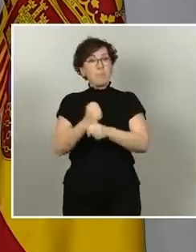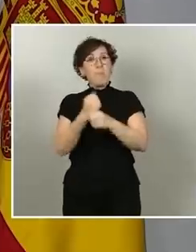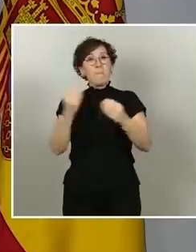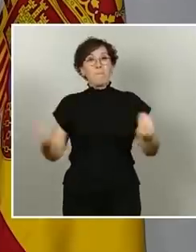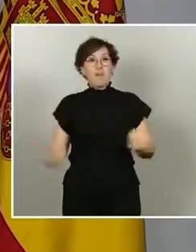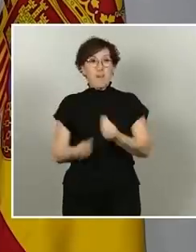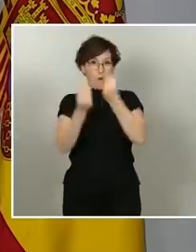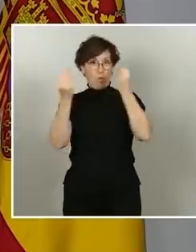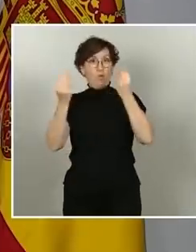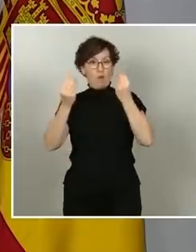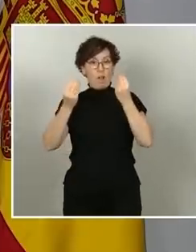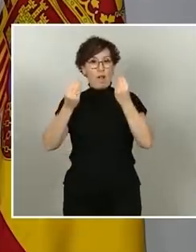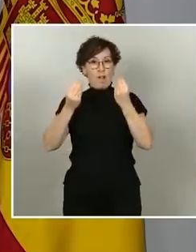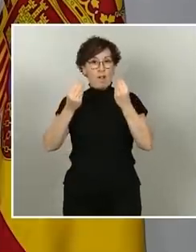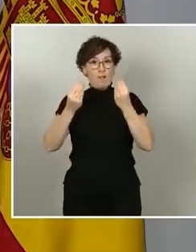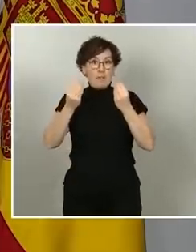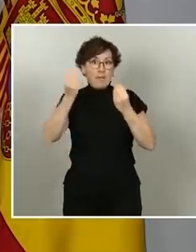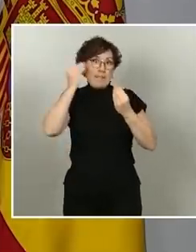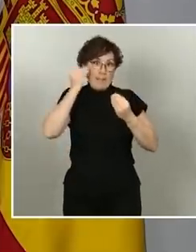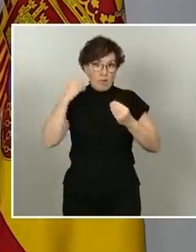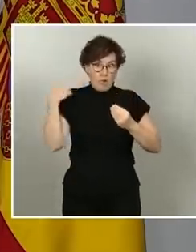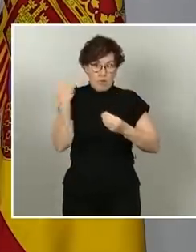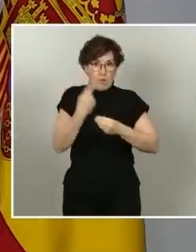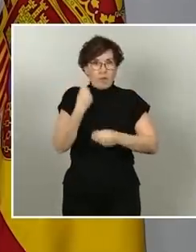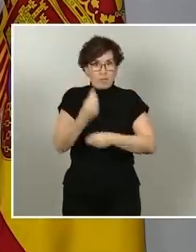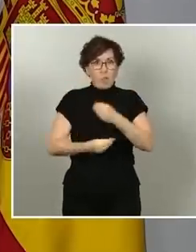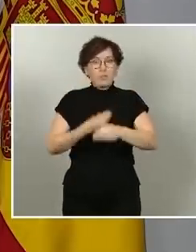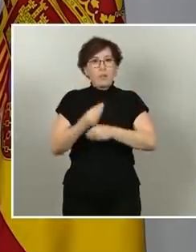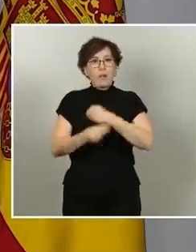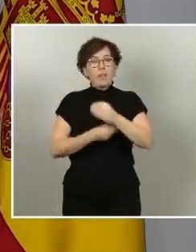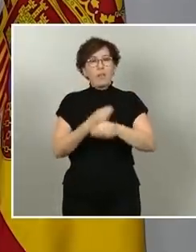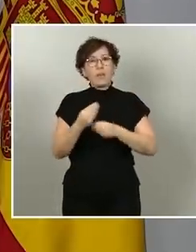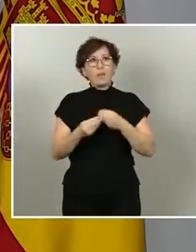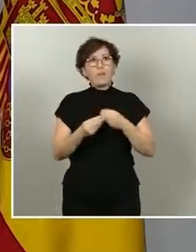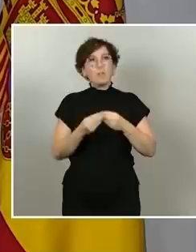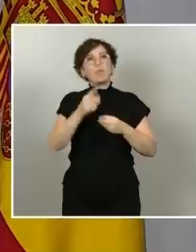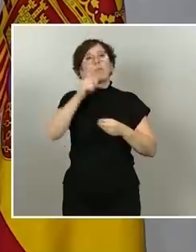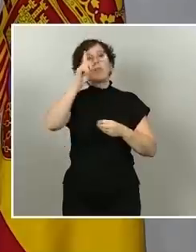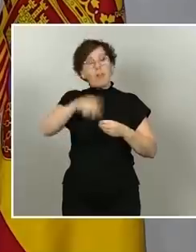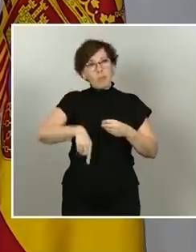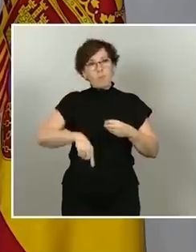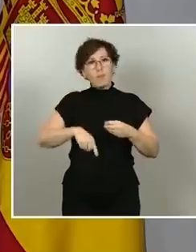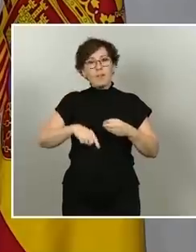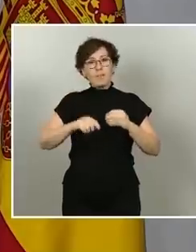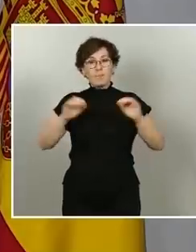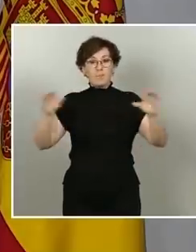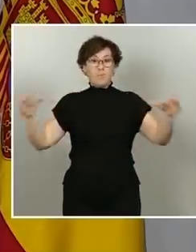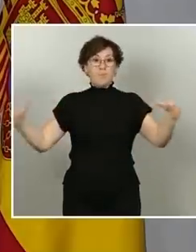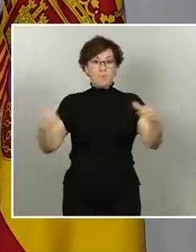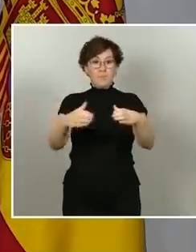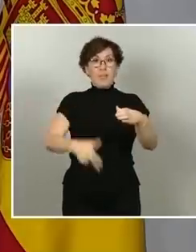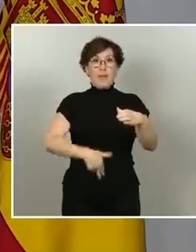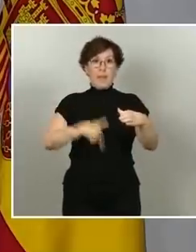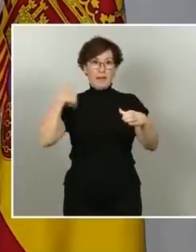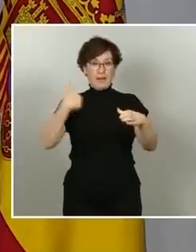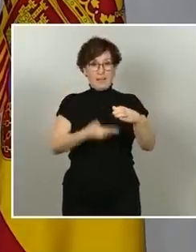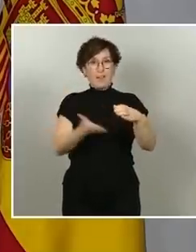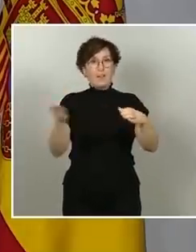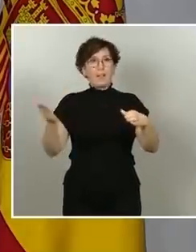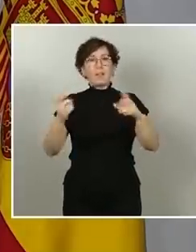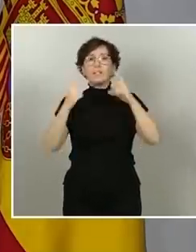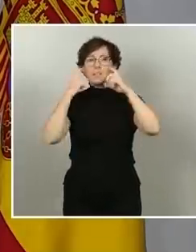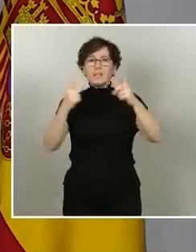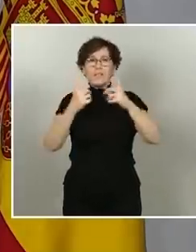secretas dice el señor más rasca porque al parecer un medio digital